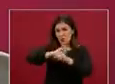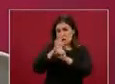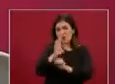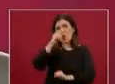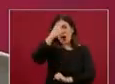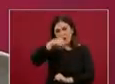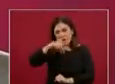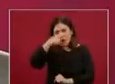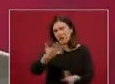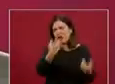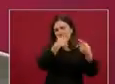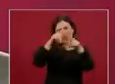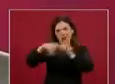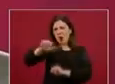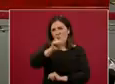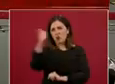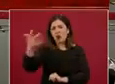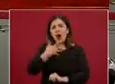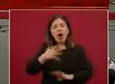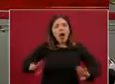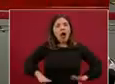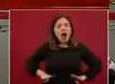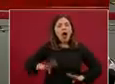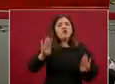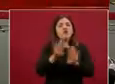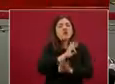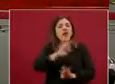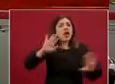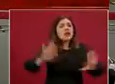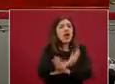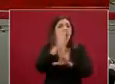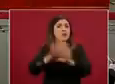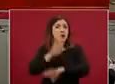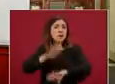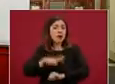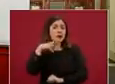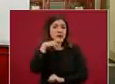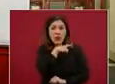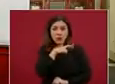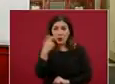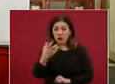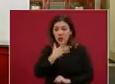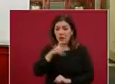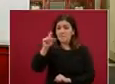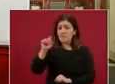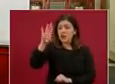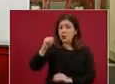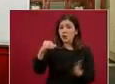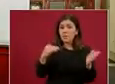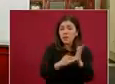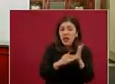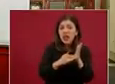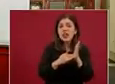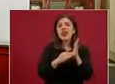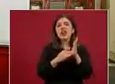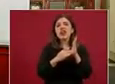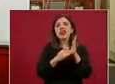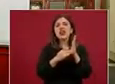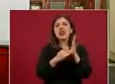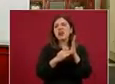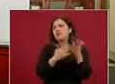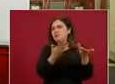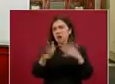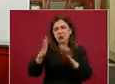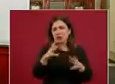de influenza y varios otros, tienen una tasa de mutación muy acelerada. Este virus, que tiene 29,000, número